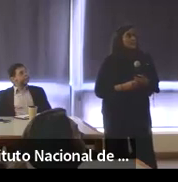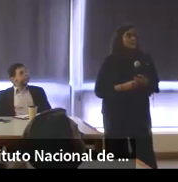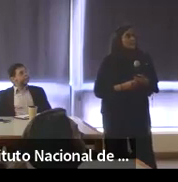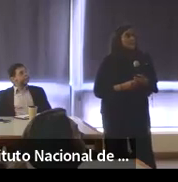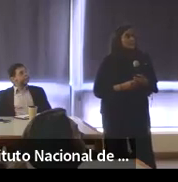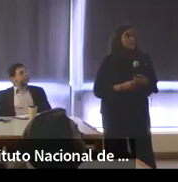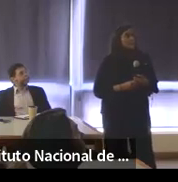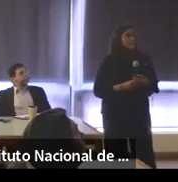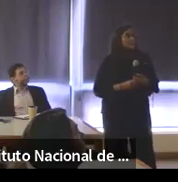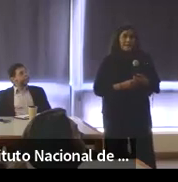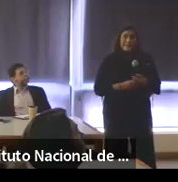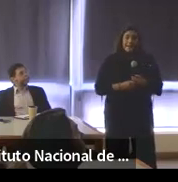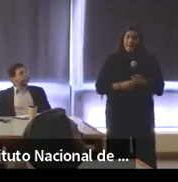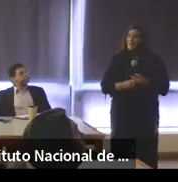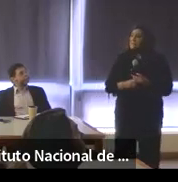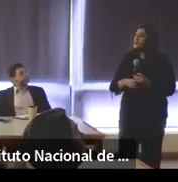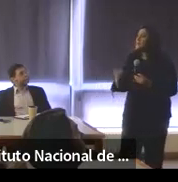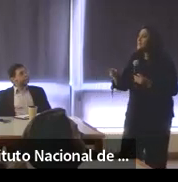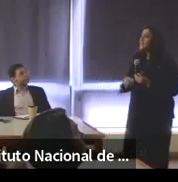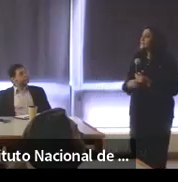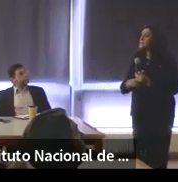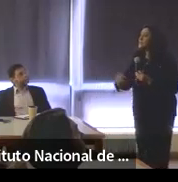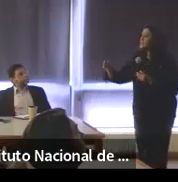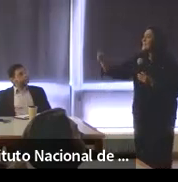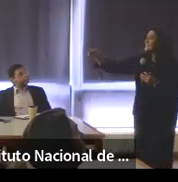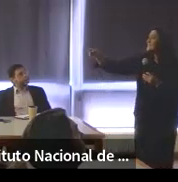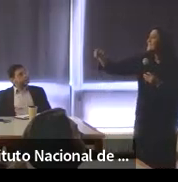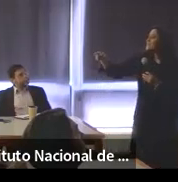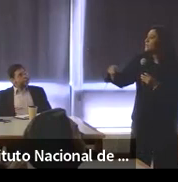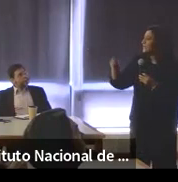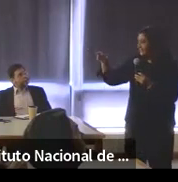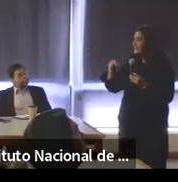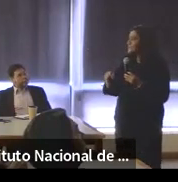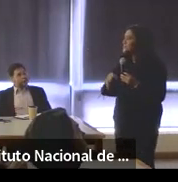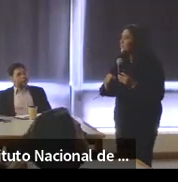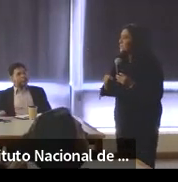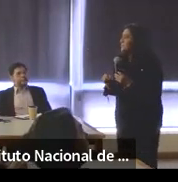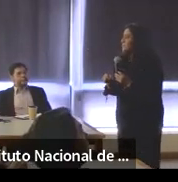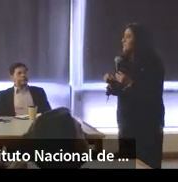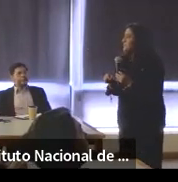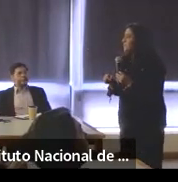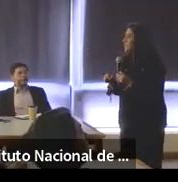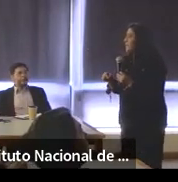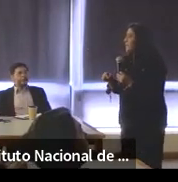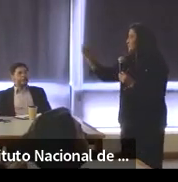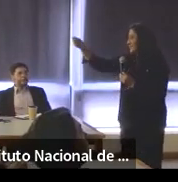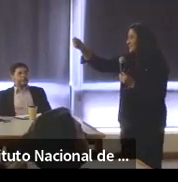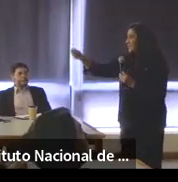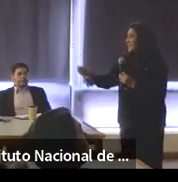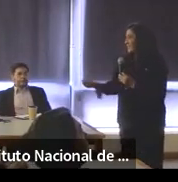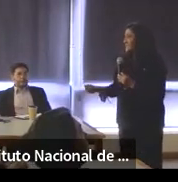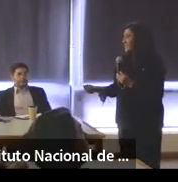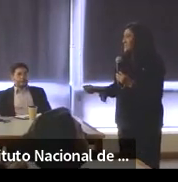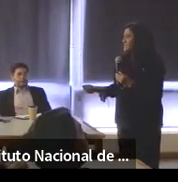funciona bien la clave es sobrellevar la situación y aquí es el ejemplo que le mencionaba hace un ratito es